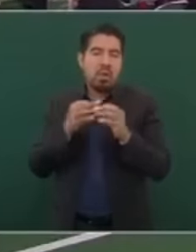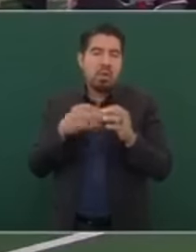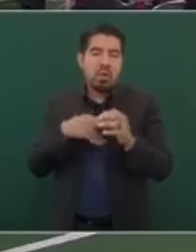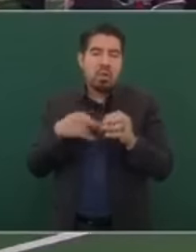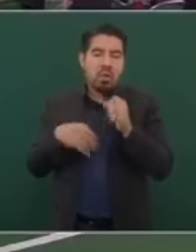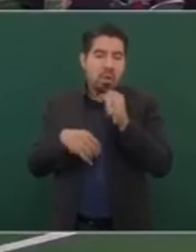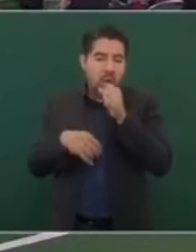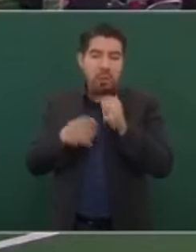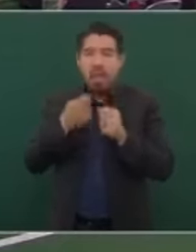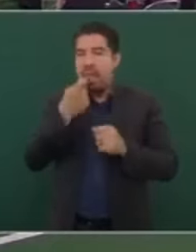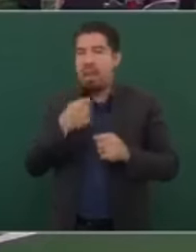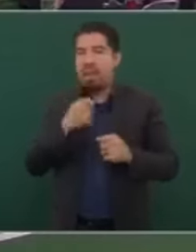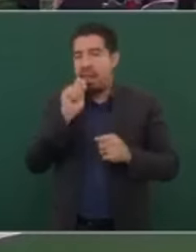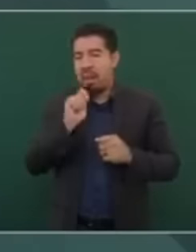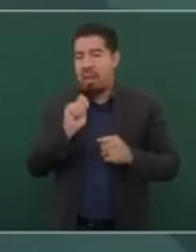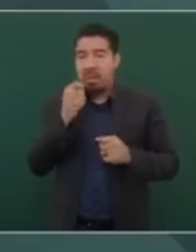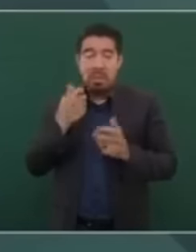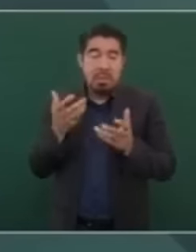paleta,